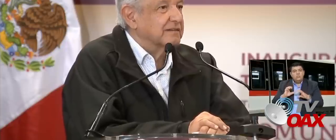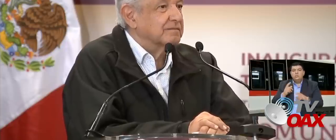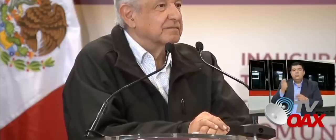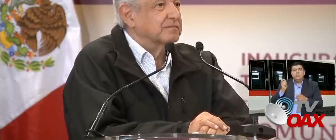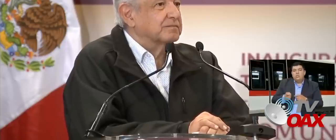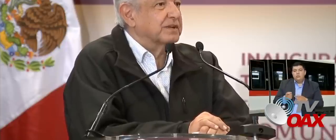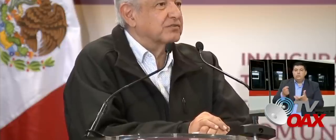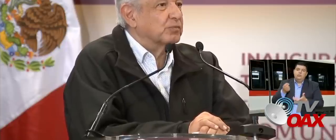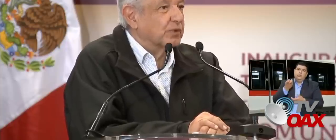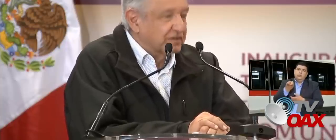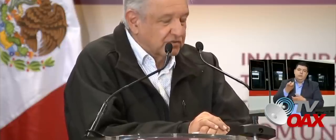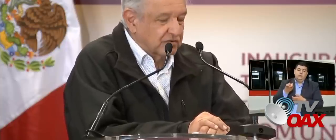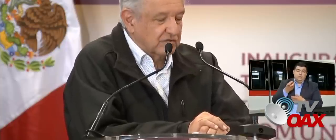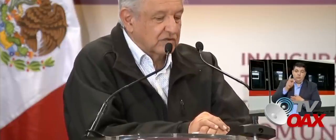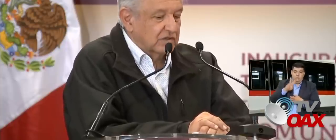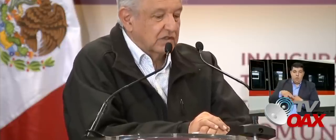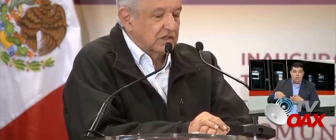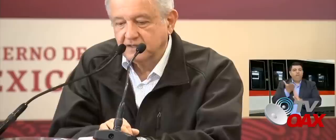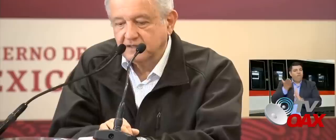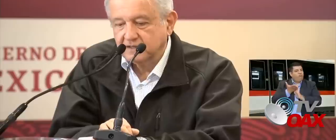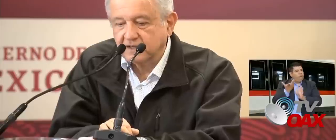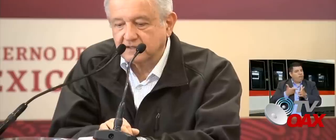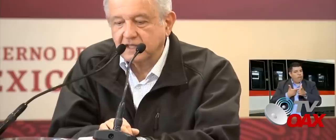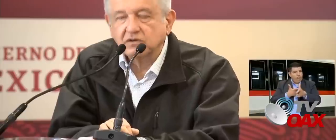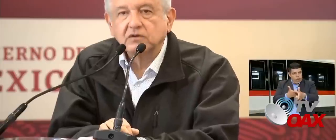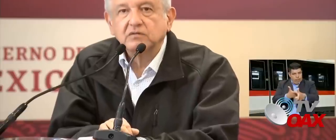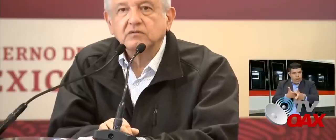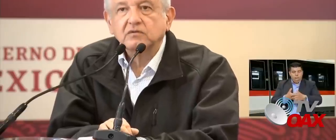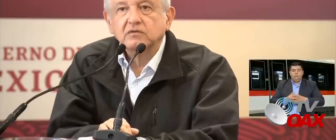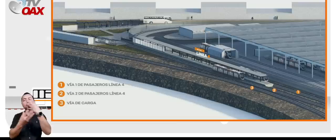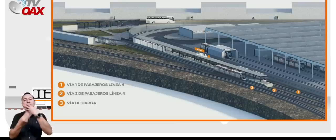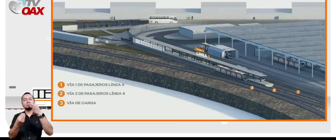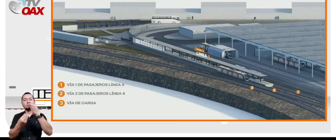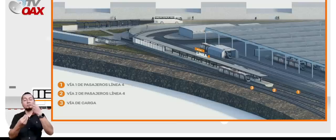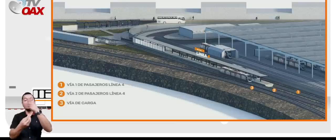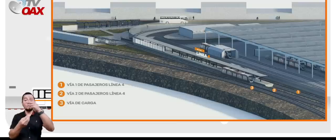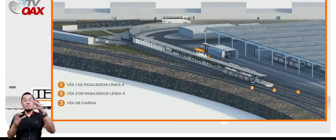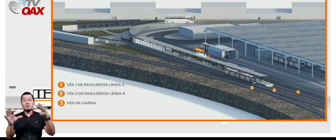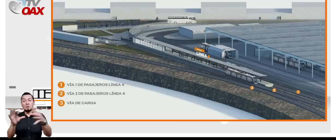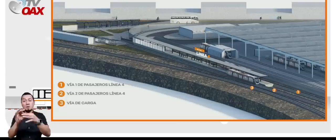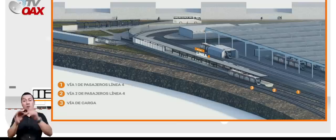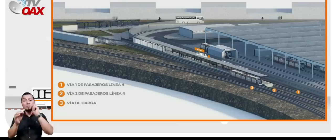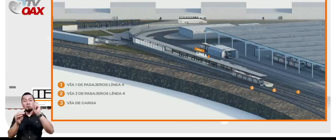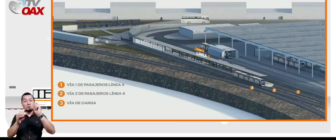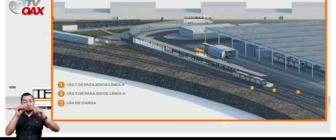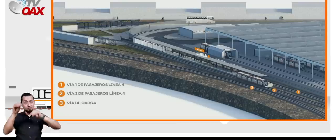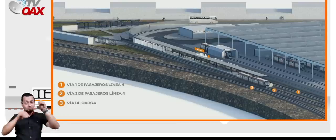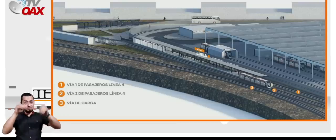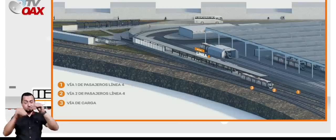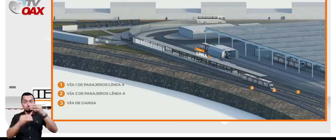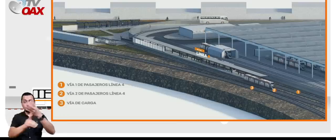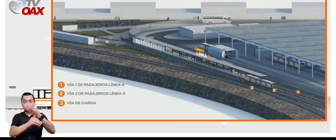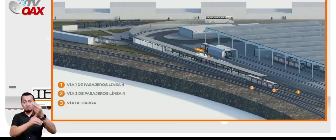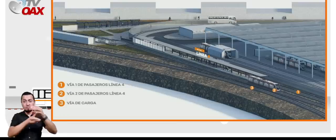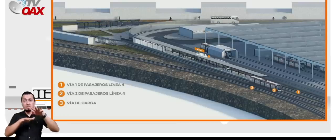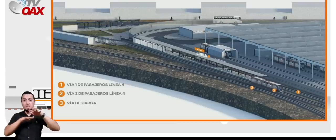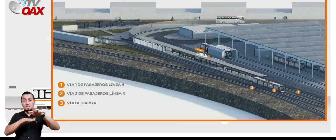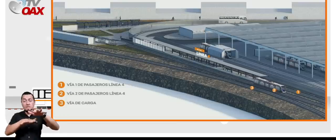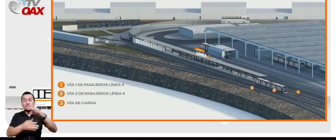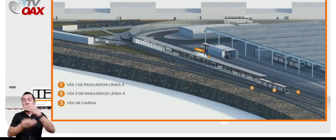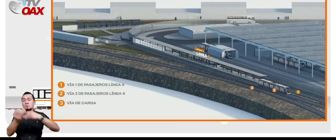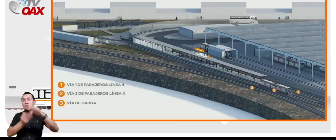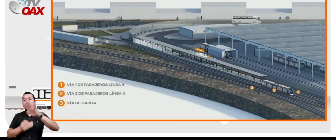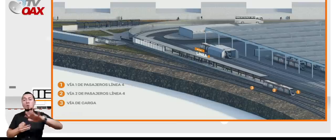del presupuesto. Reitero el compromiso que hicimos